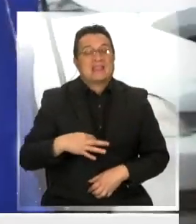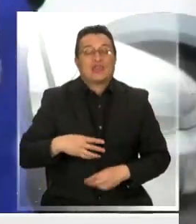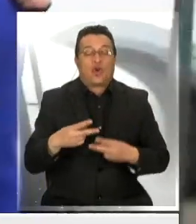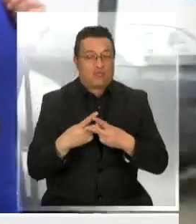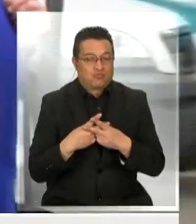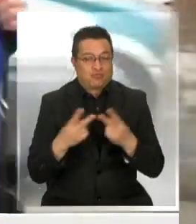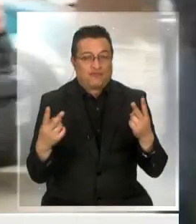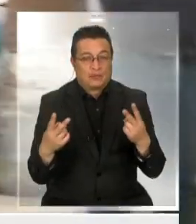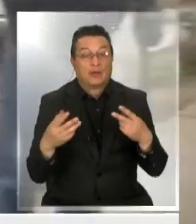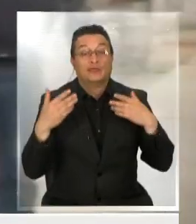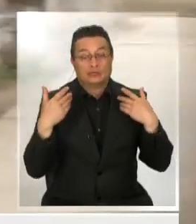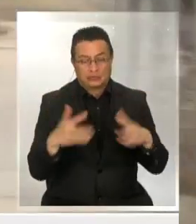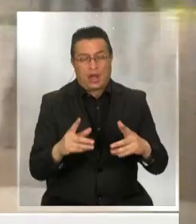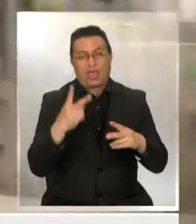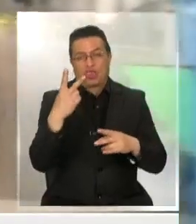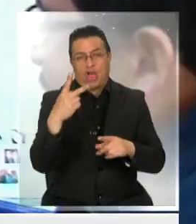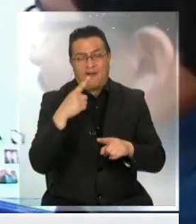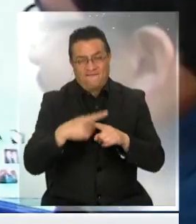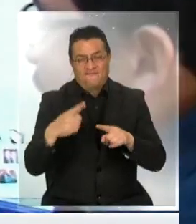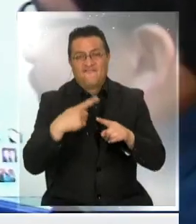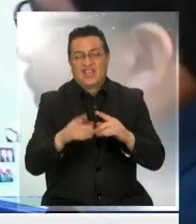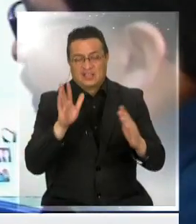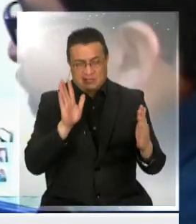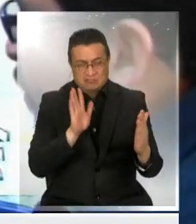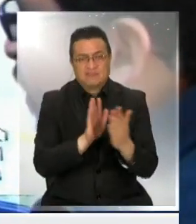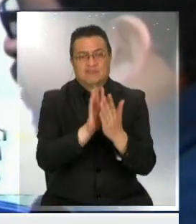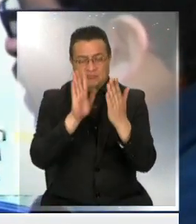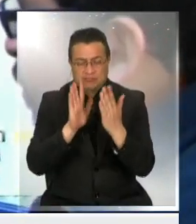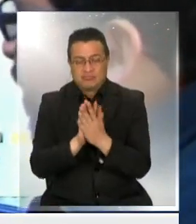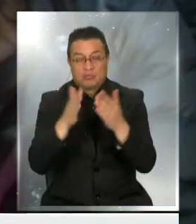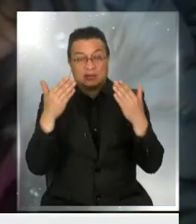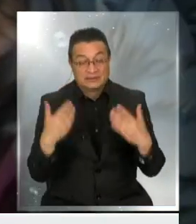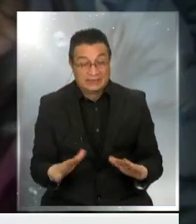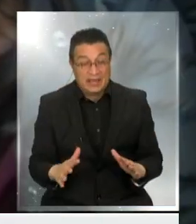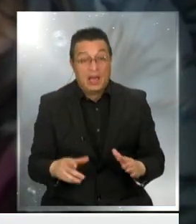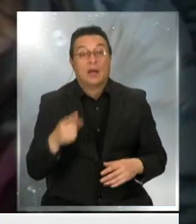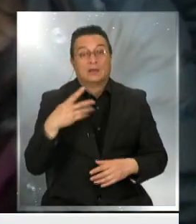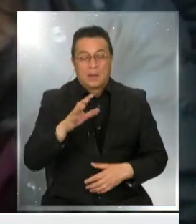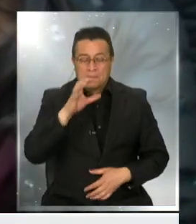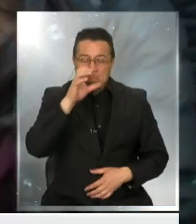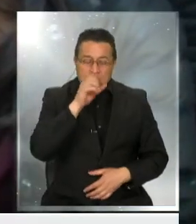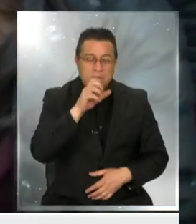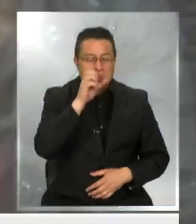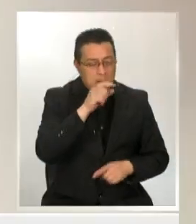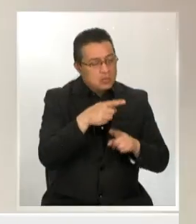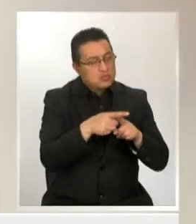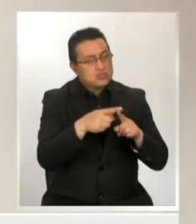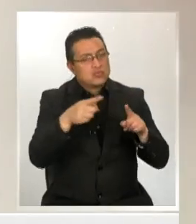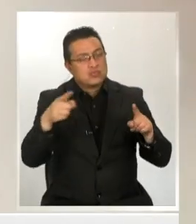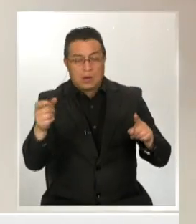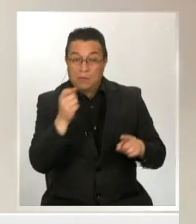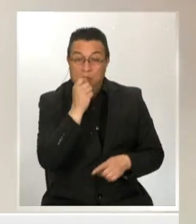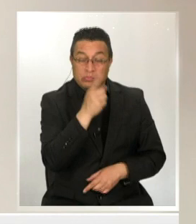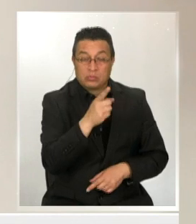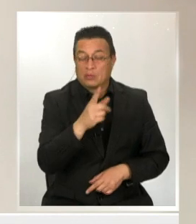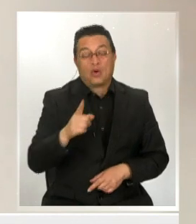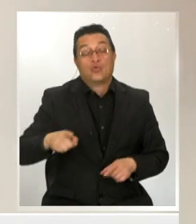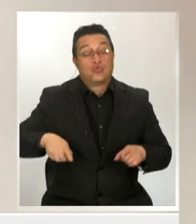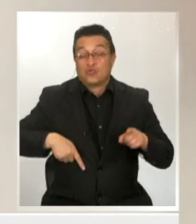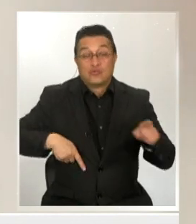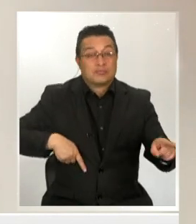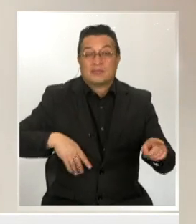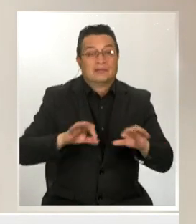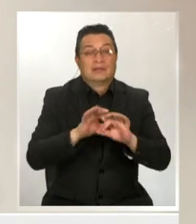hemos enfrentado ya en otras 2 oportunidades en las que, luego de soportar largas acusaciones, fue declarada inocente mi